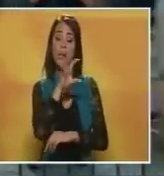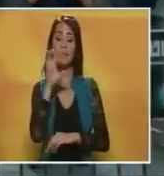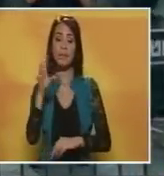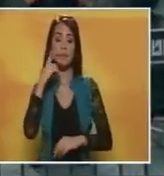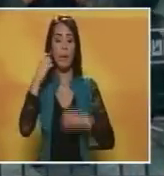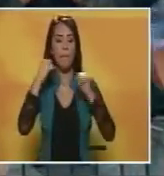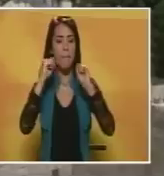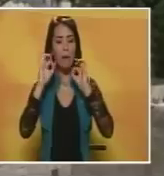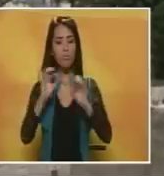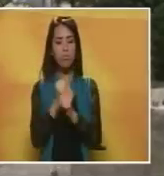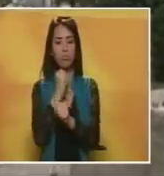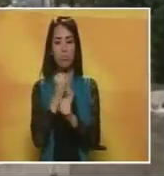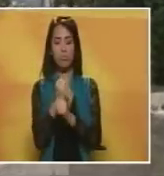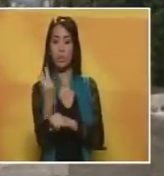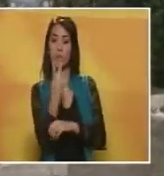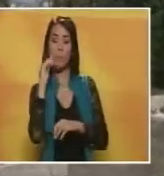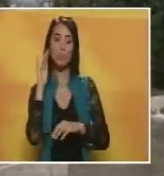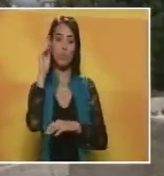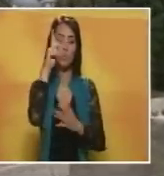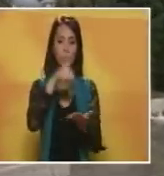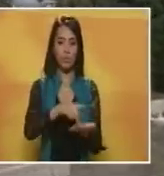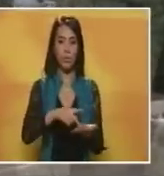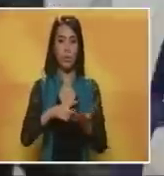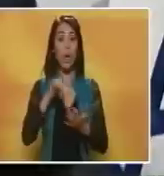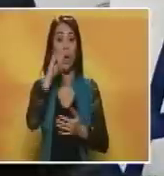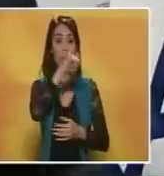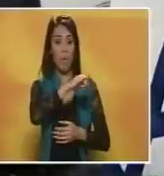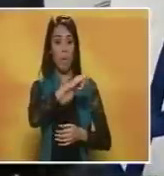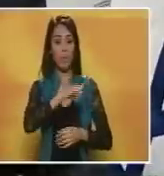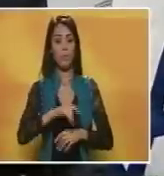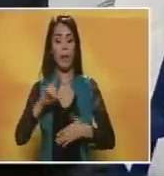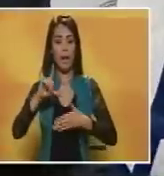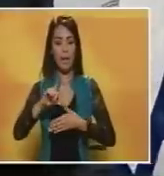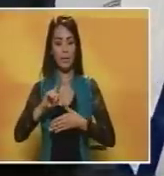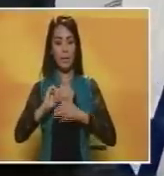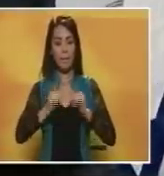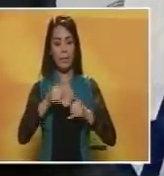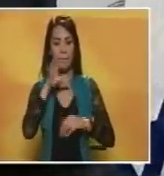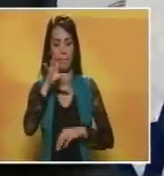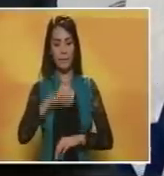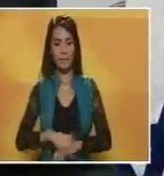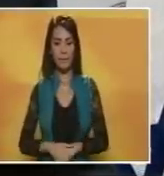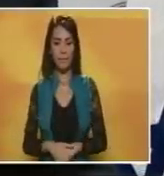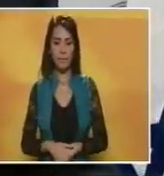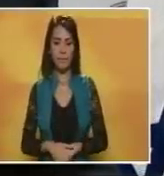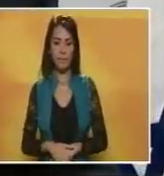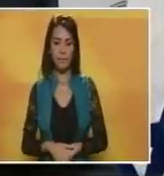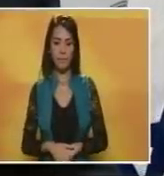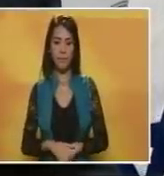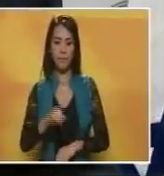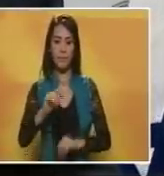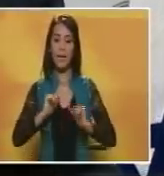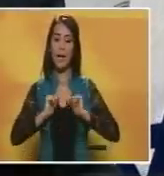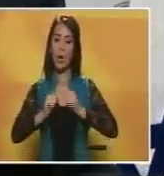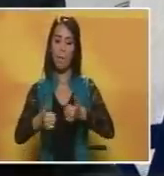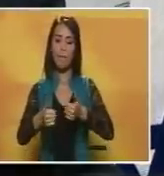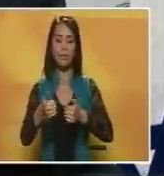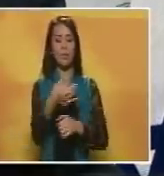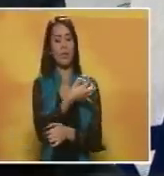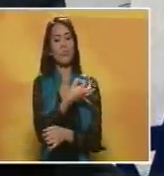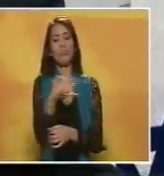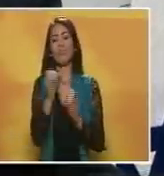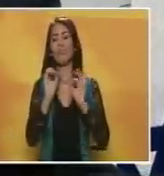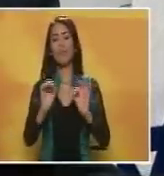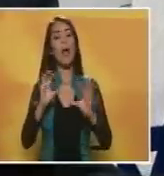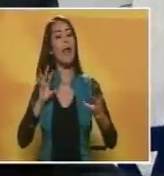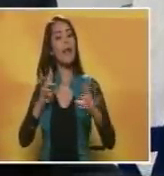forma práctica prometió que su próximo viaje a latinoamérica extraordinario es el comienzo de algo extraordinario